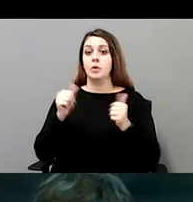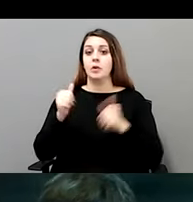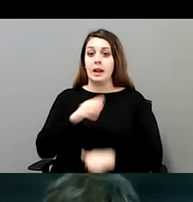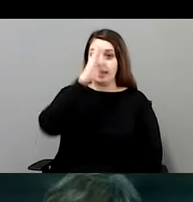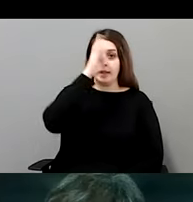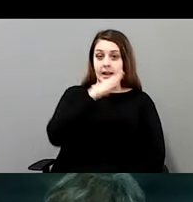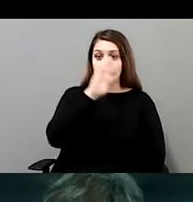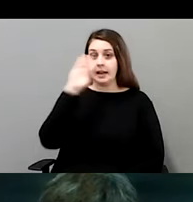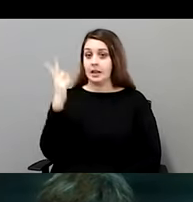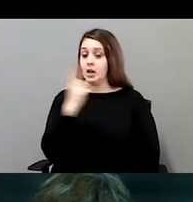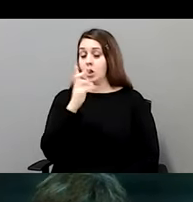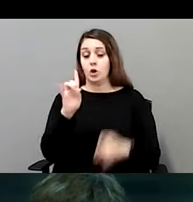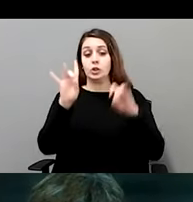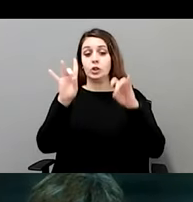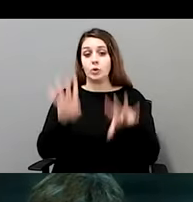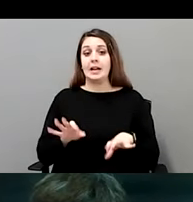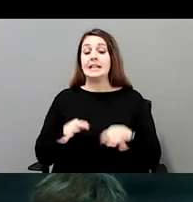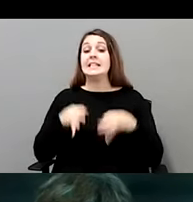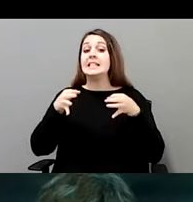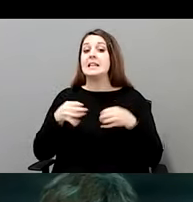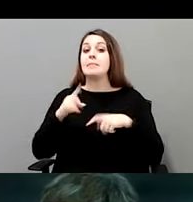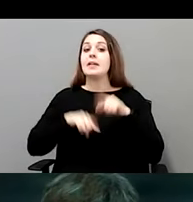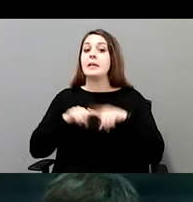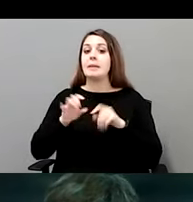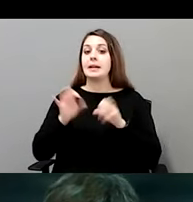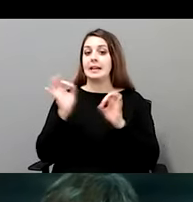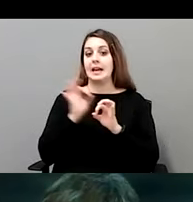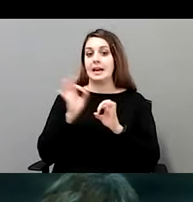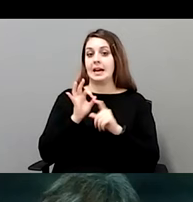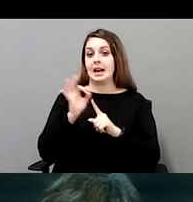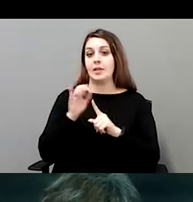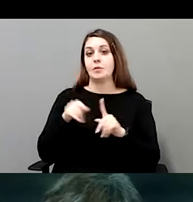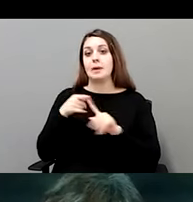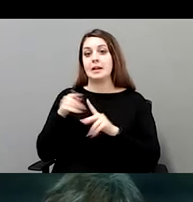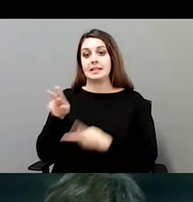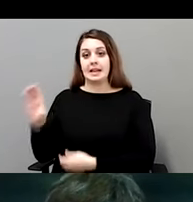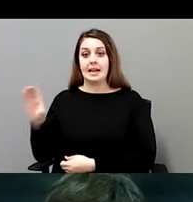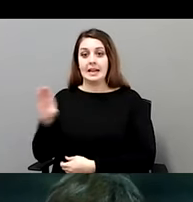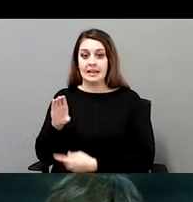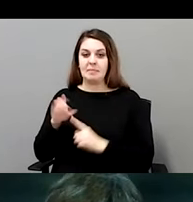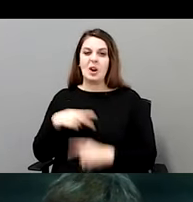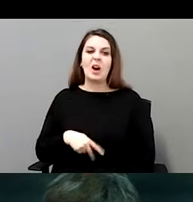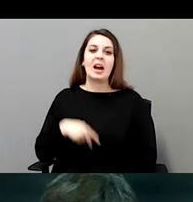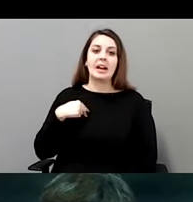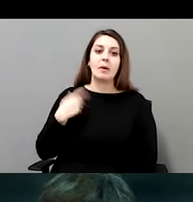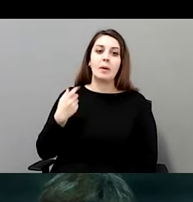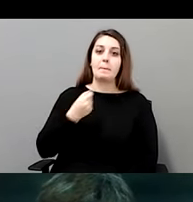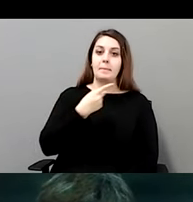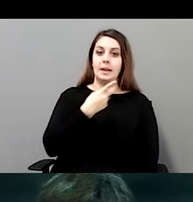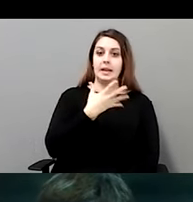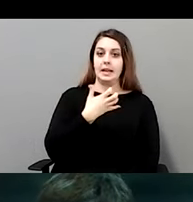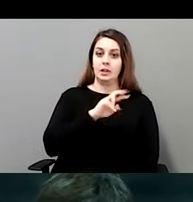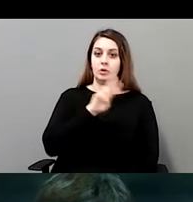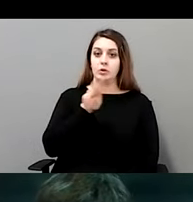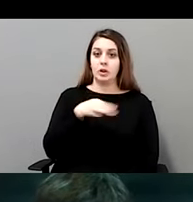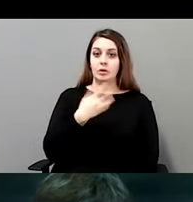indirecta, siempre según grado y renta, pero en general son 1.500